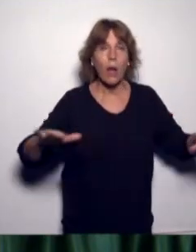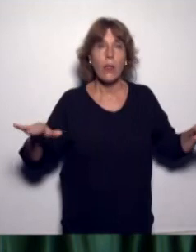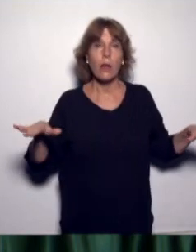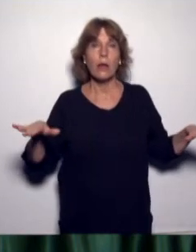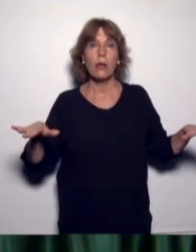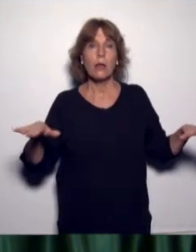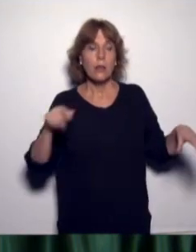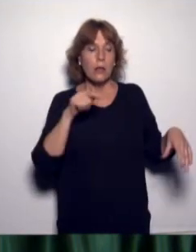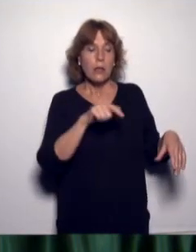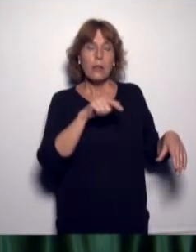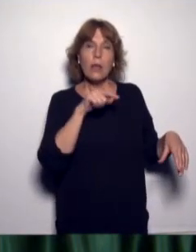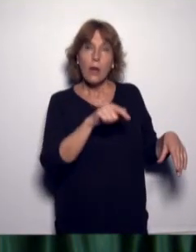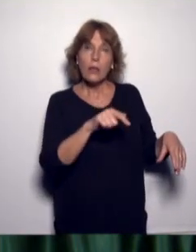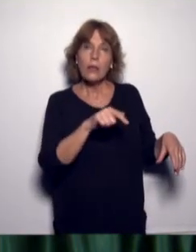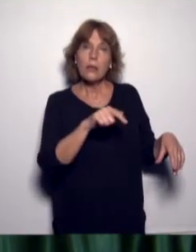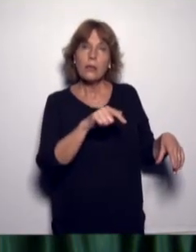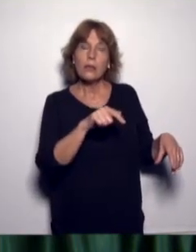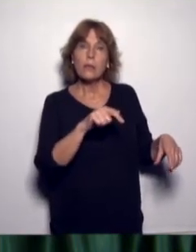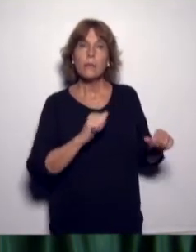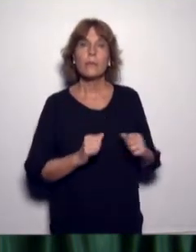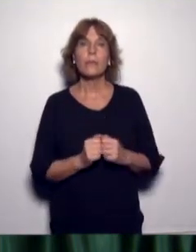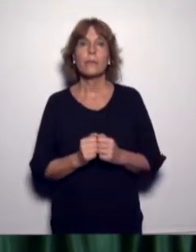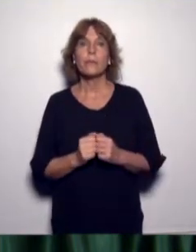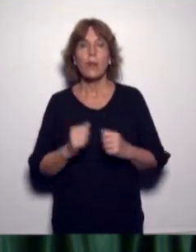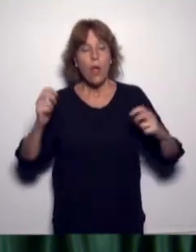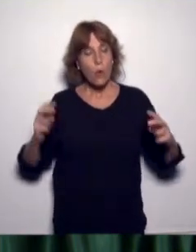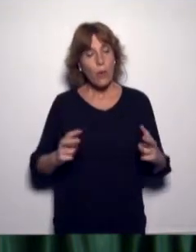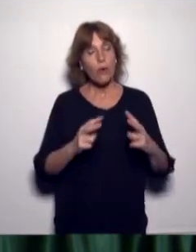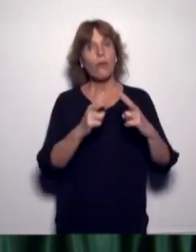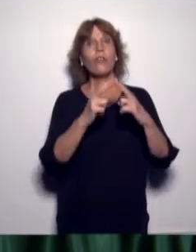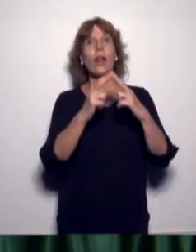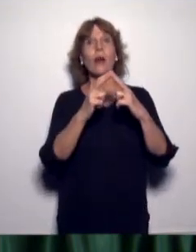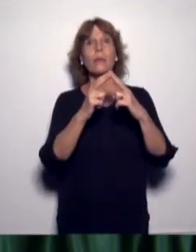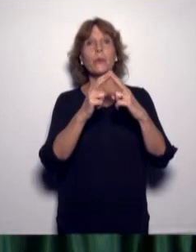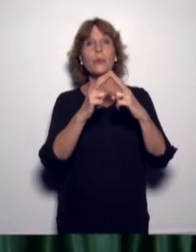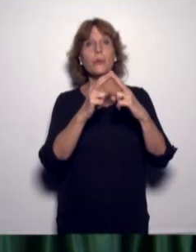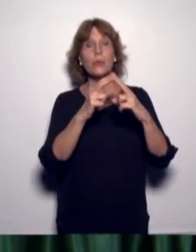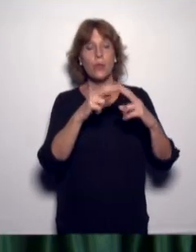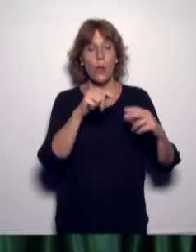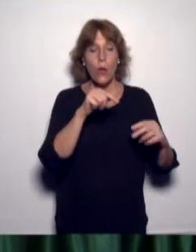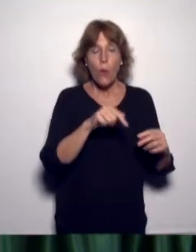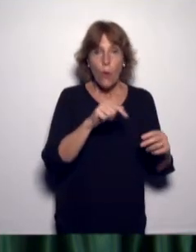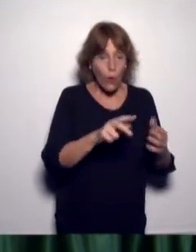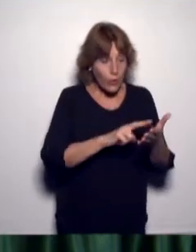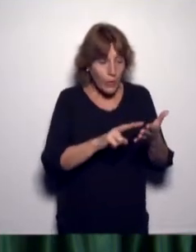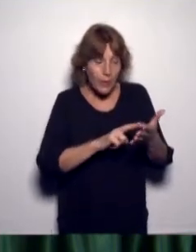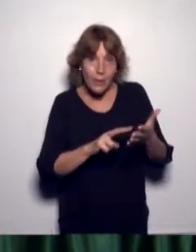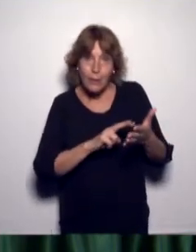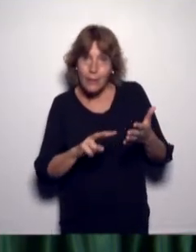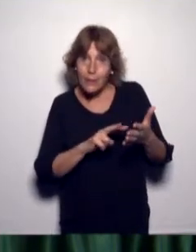Y allí lo encontramos en esta escena de hoy con el